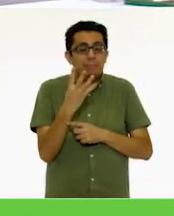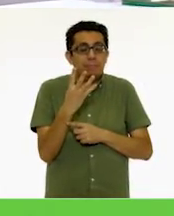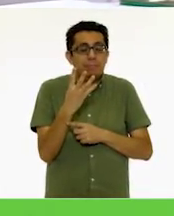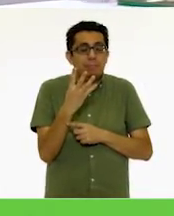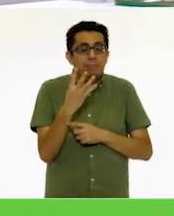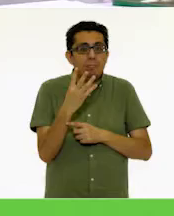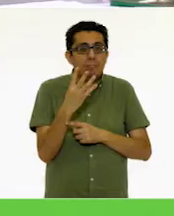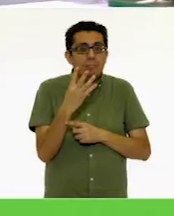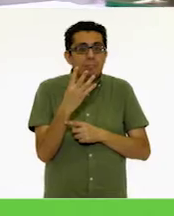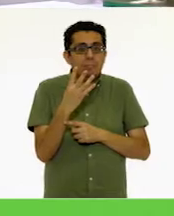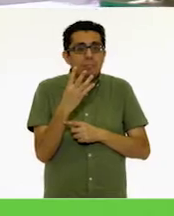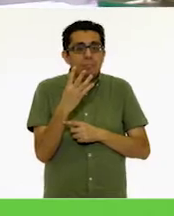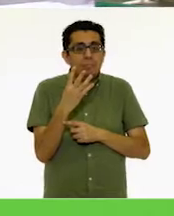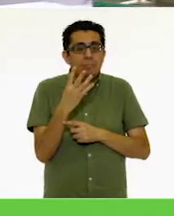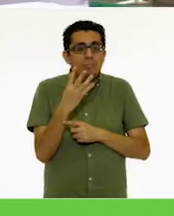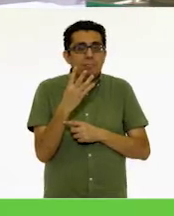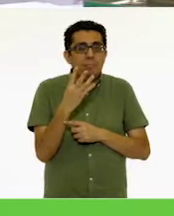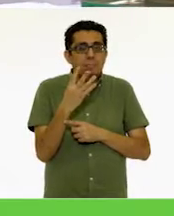cuatro,